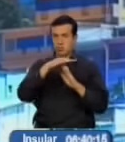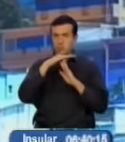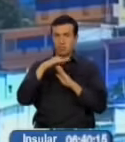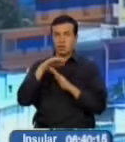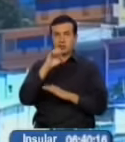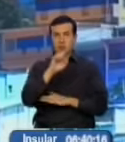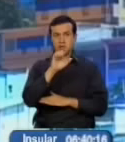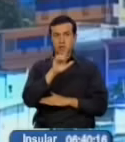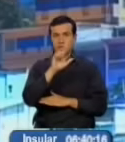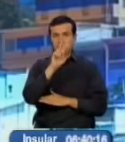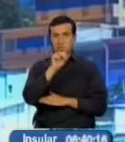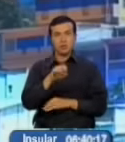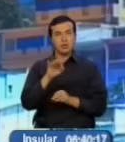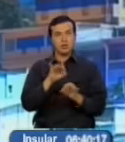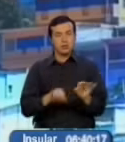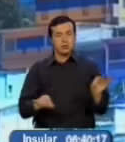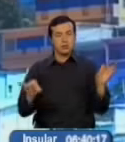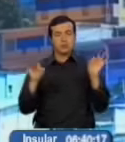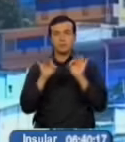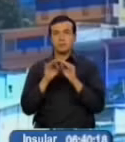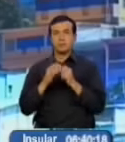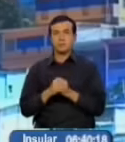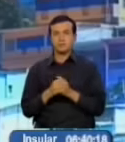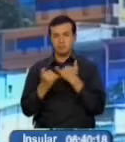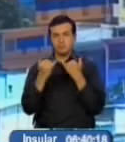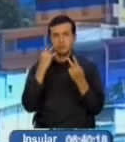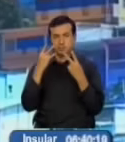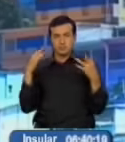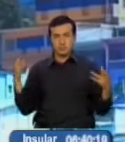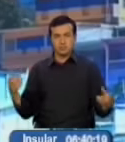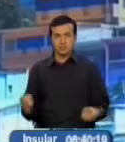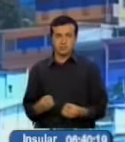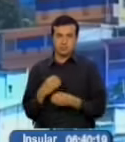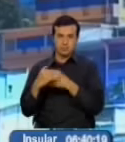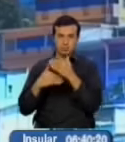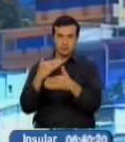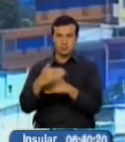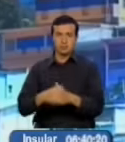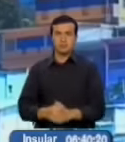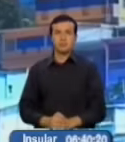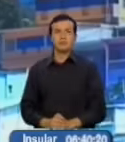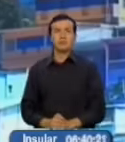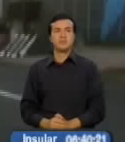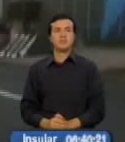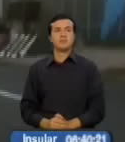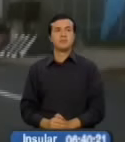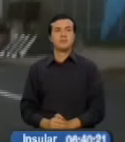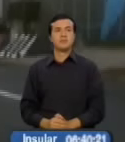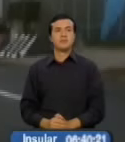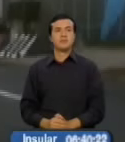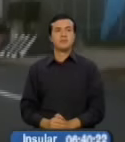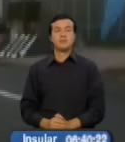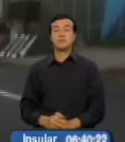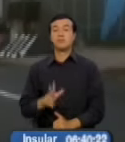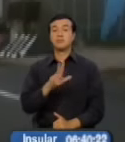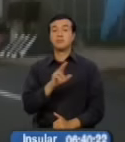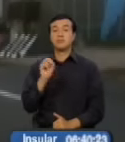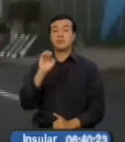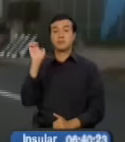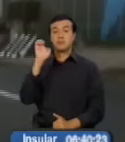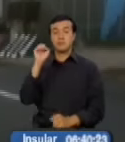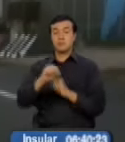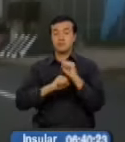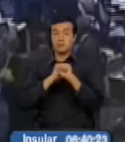Liberación Nacional ha sido fundamental. En el siguiente reportaje resumimos este proceso. Fue el 30 de enero